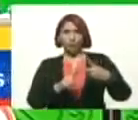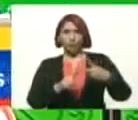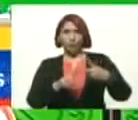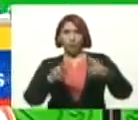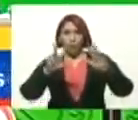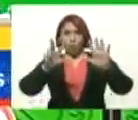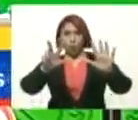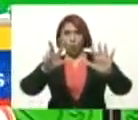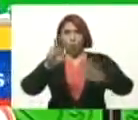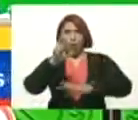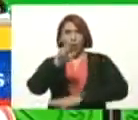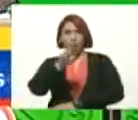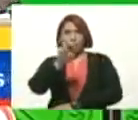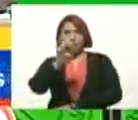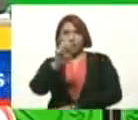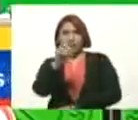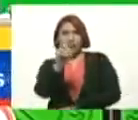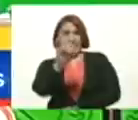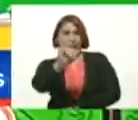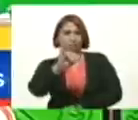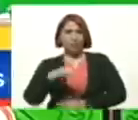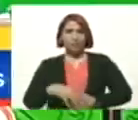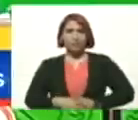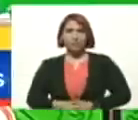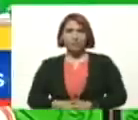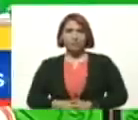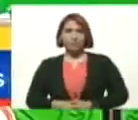8 regiones de defensa integral.